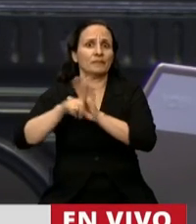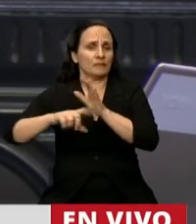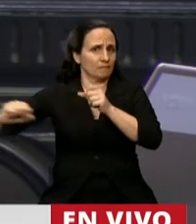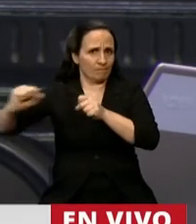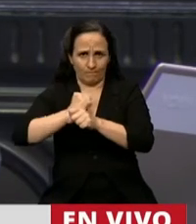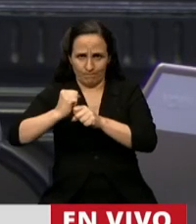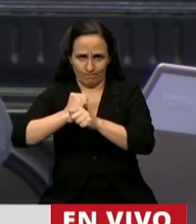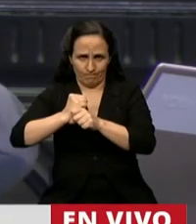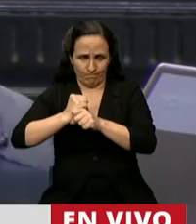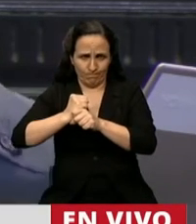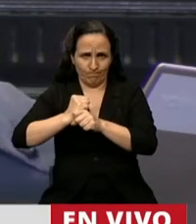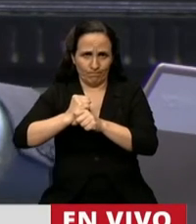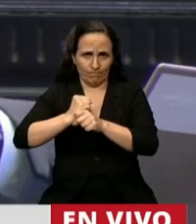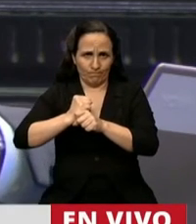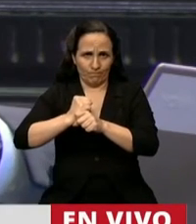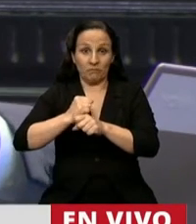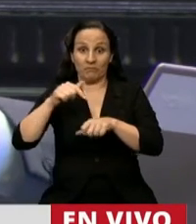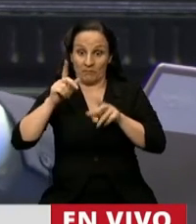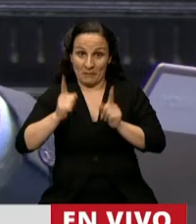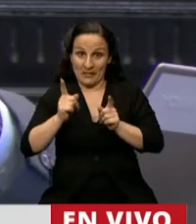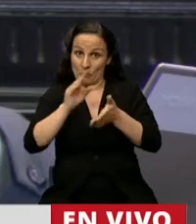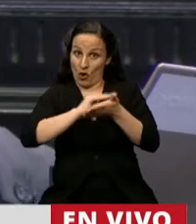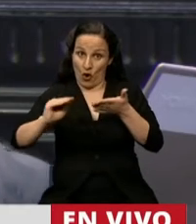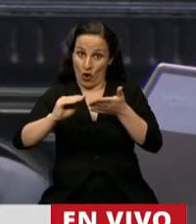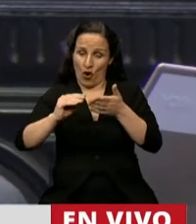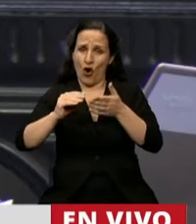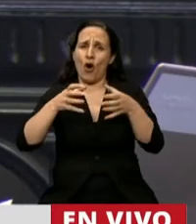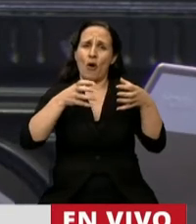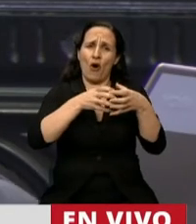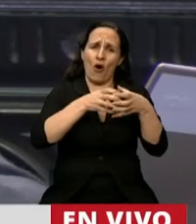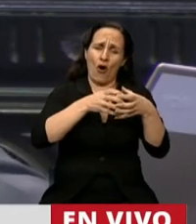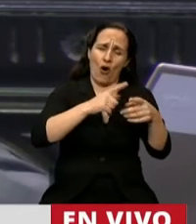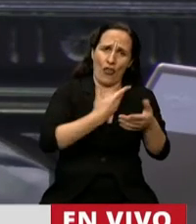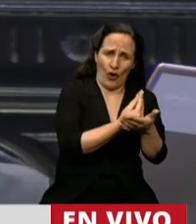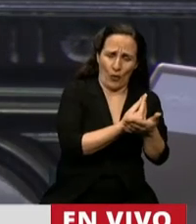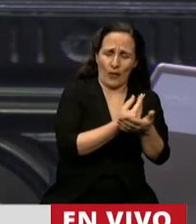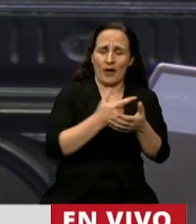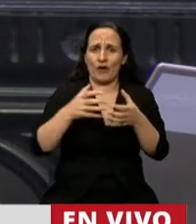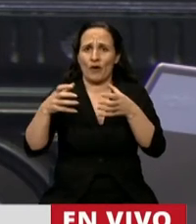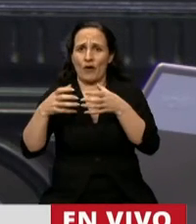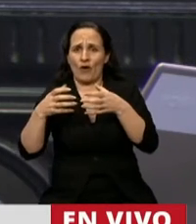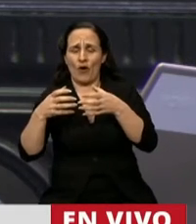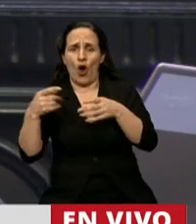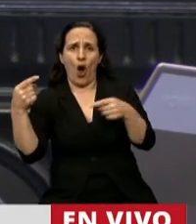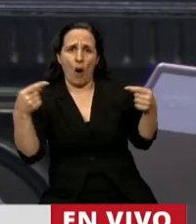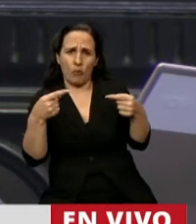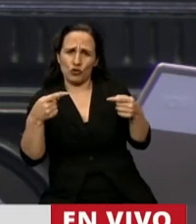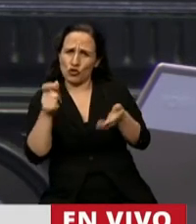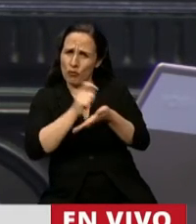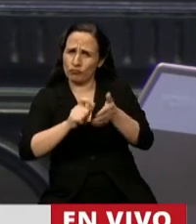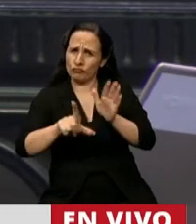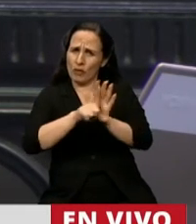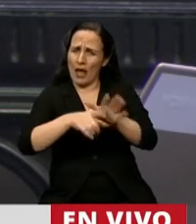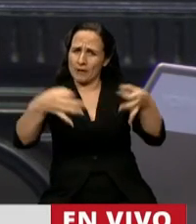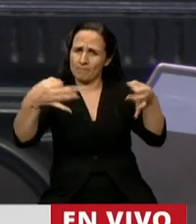donde los que estábamos en este recinto, oposición y oficialismo, sacamos un producto legislativo excelente.